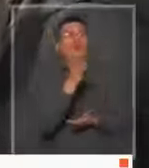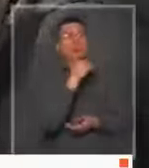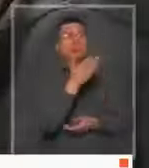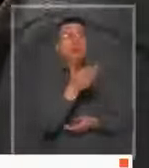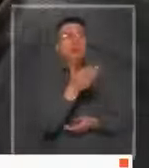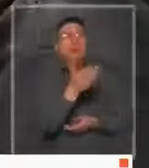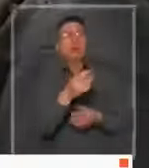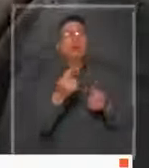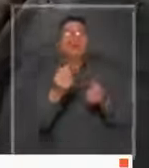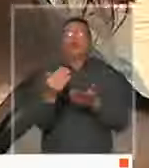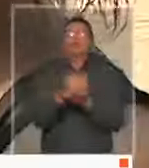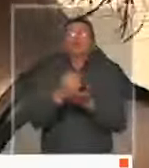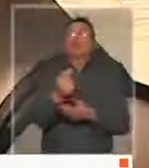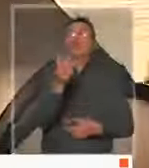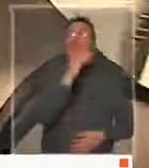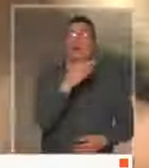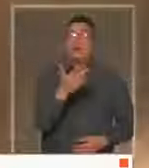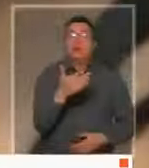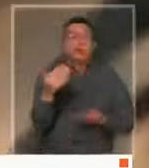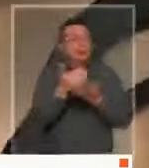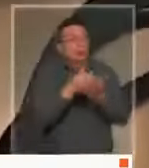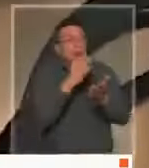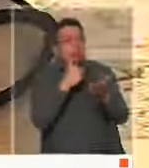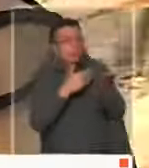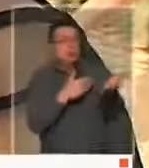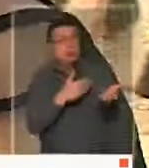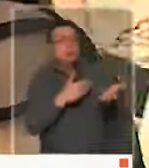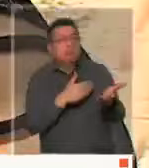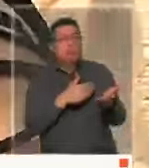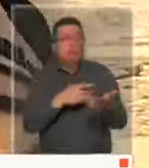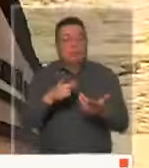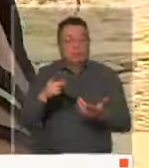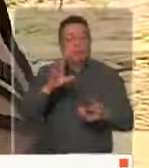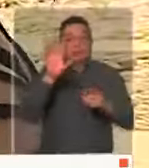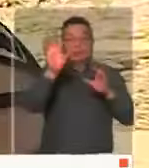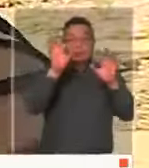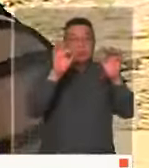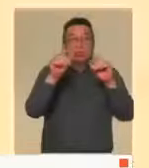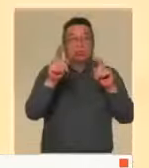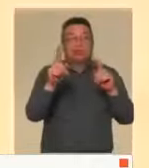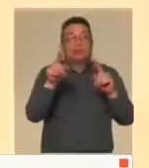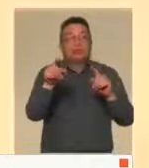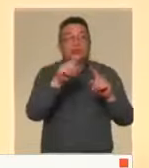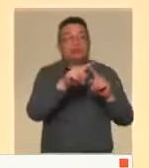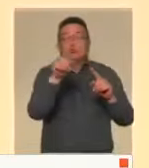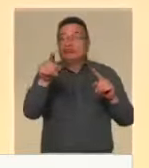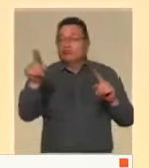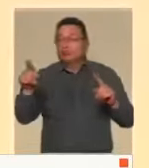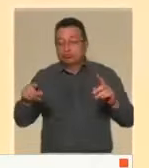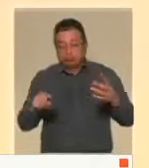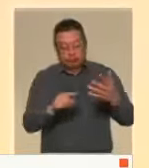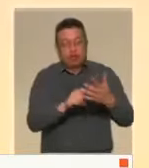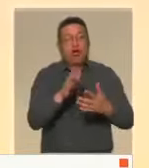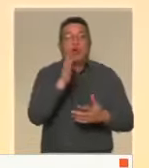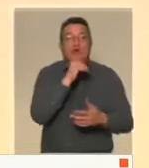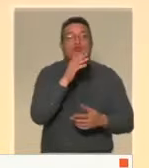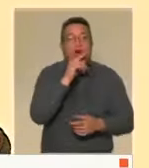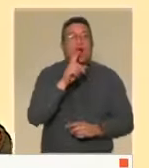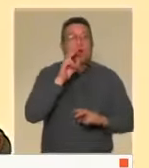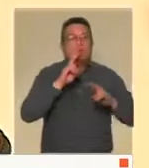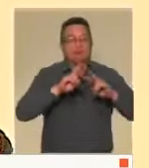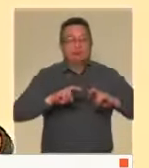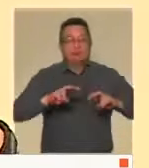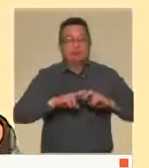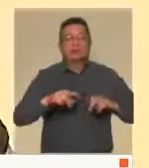¿Cuánto se gana, puede ser? El sueldo. Angélica no encontró ese dato ni en esta oferta laboral, ni tampoco en algunas que ha revisado